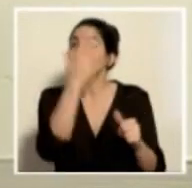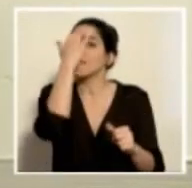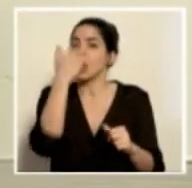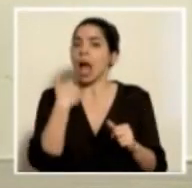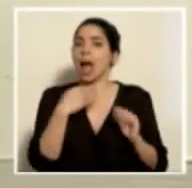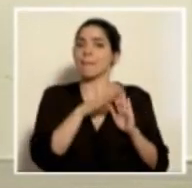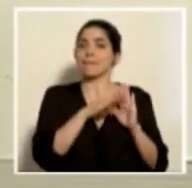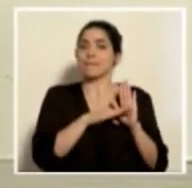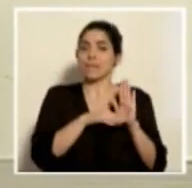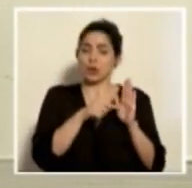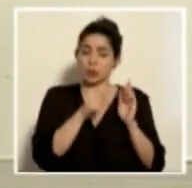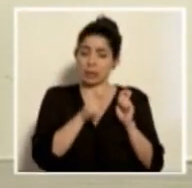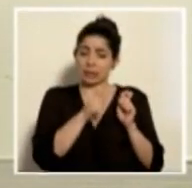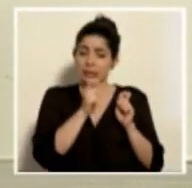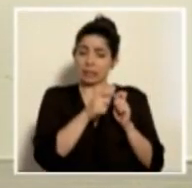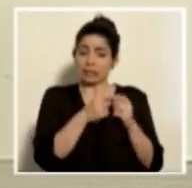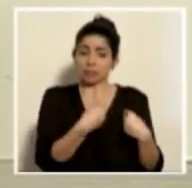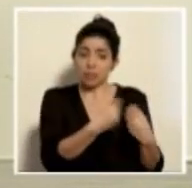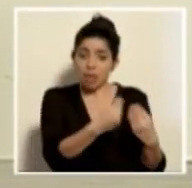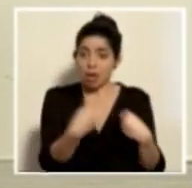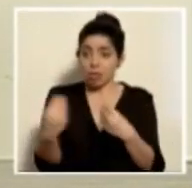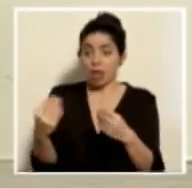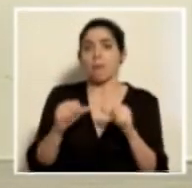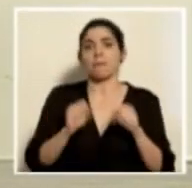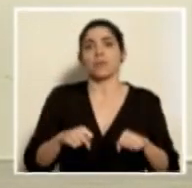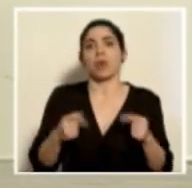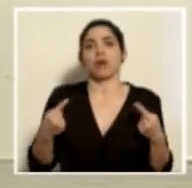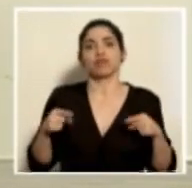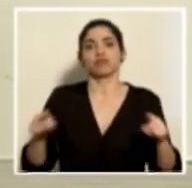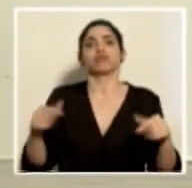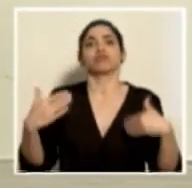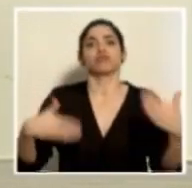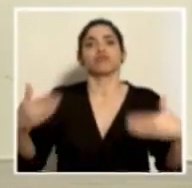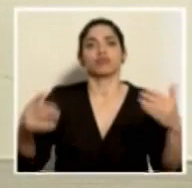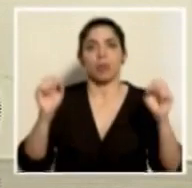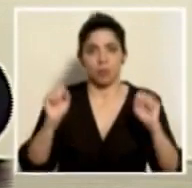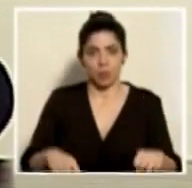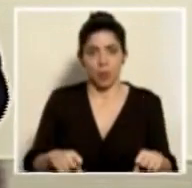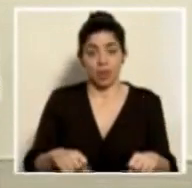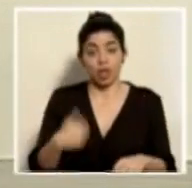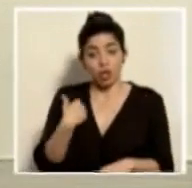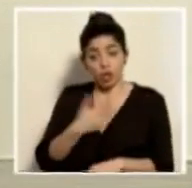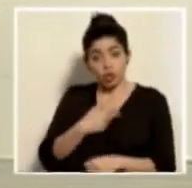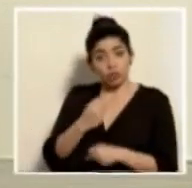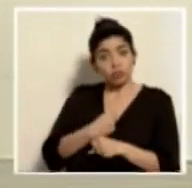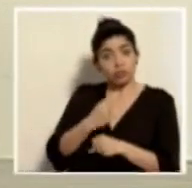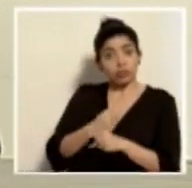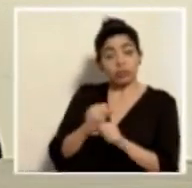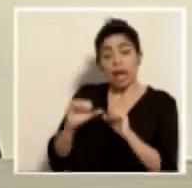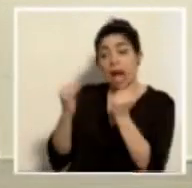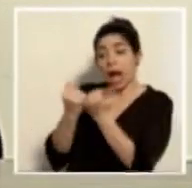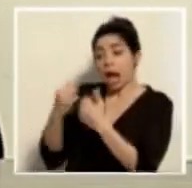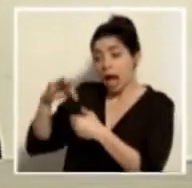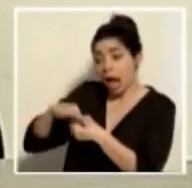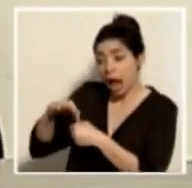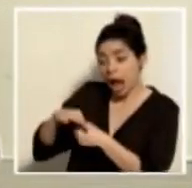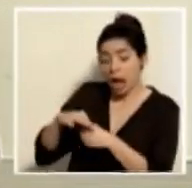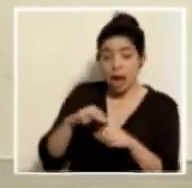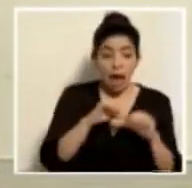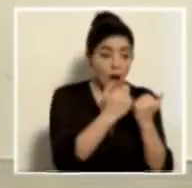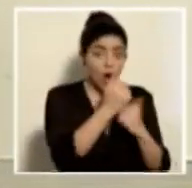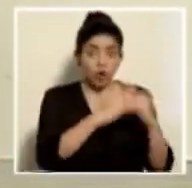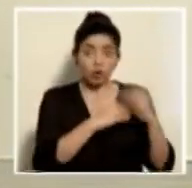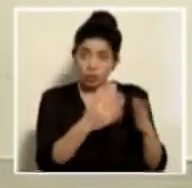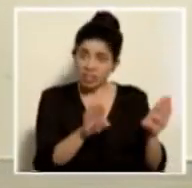de protocolos. Tanto así que nuestras acciones con el sector construcción o con el sector agro no es de ir a cerrar